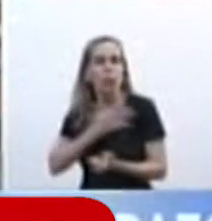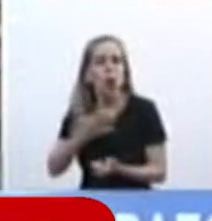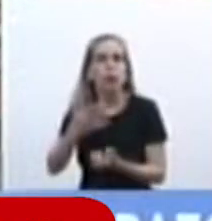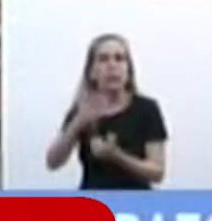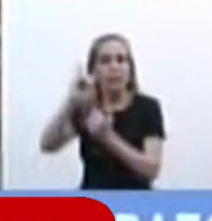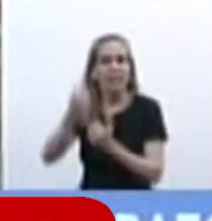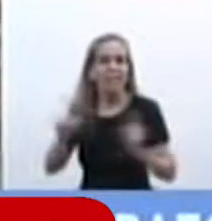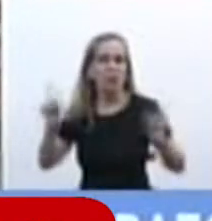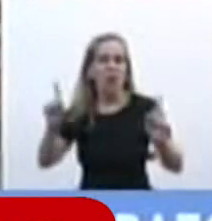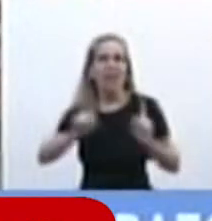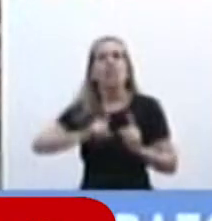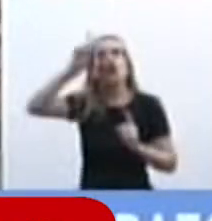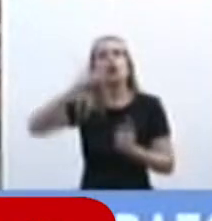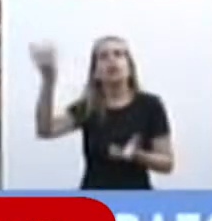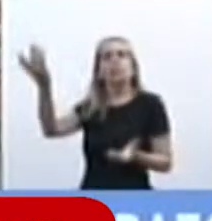esperanza.